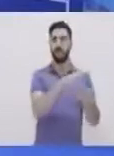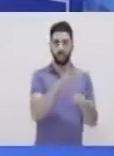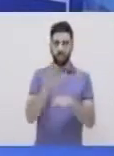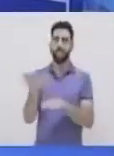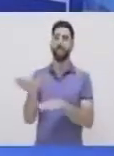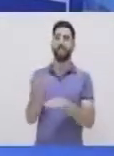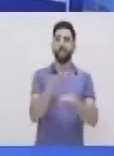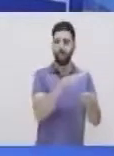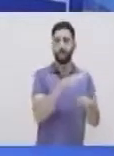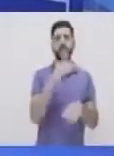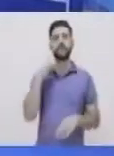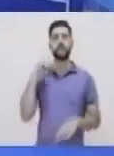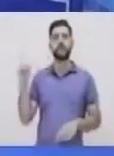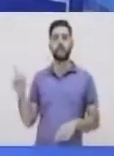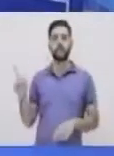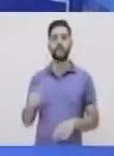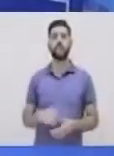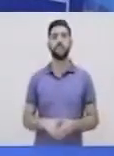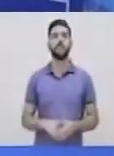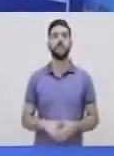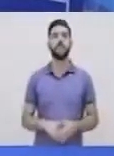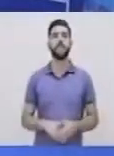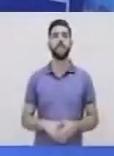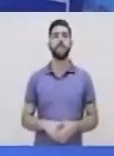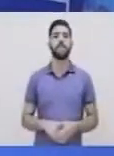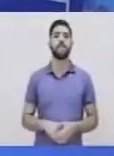Llego. Vamos acá.